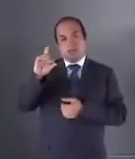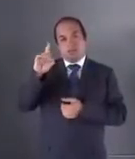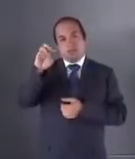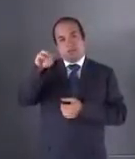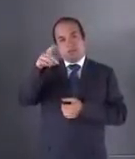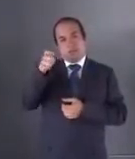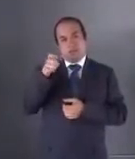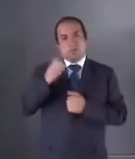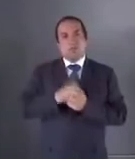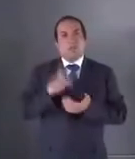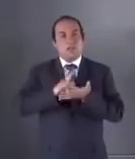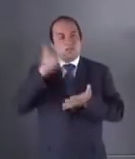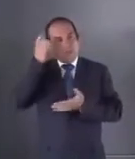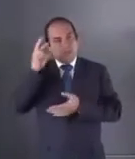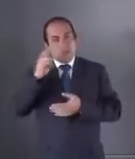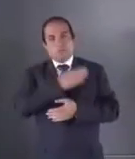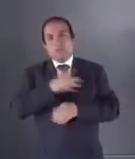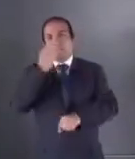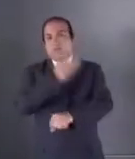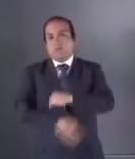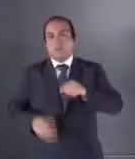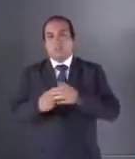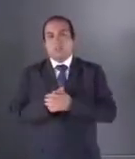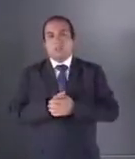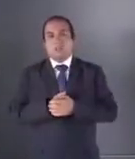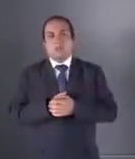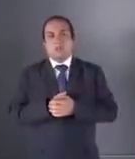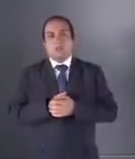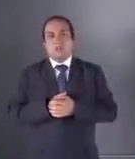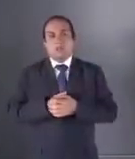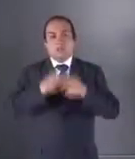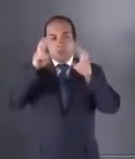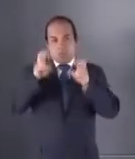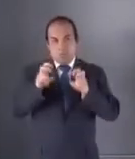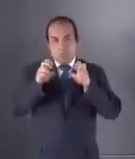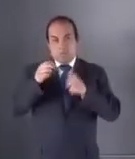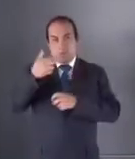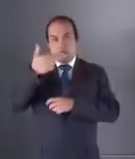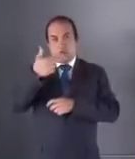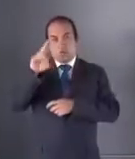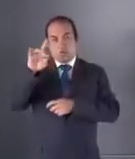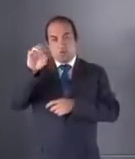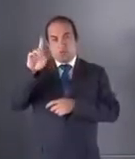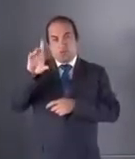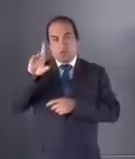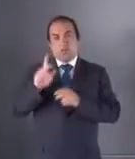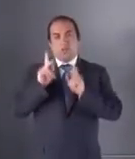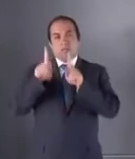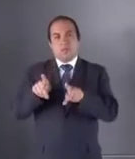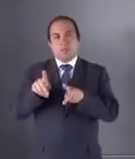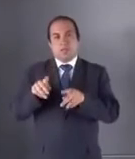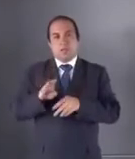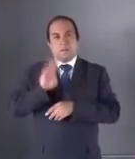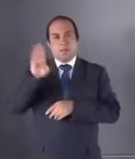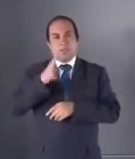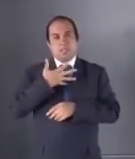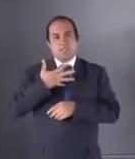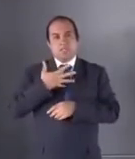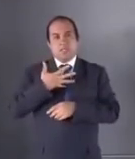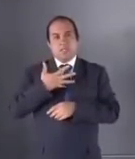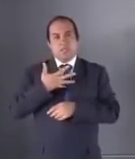Gracias, doctora. Buenas tardes. Insistían sobre el tema del humedal y del puente. Al parecer ya hay un segundo fallo de otro